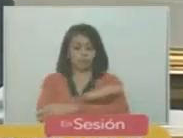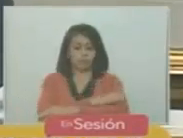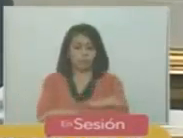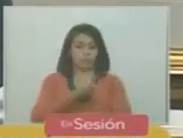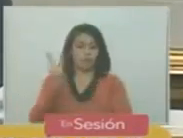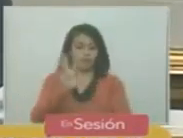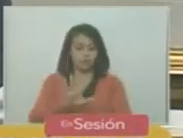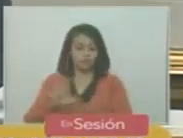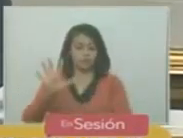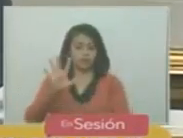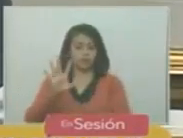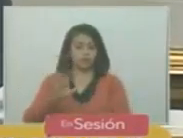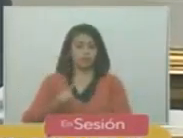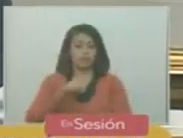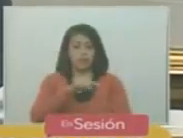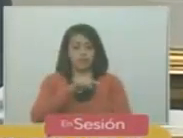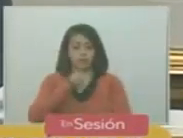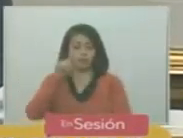venezolana.